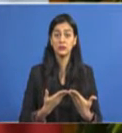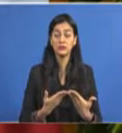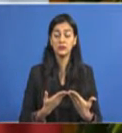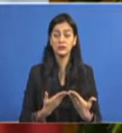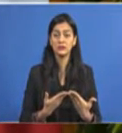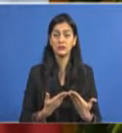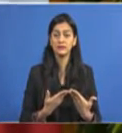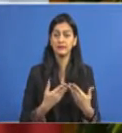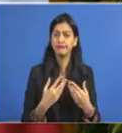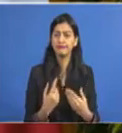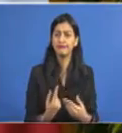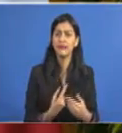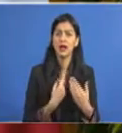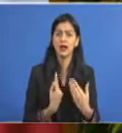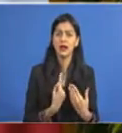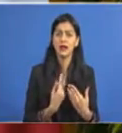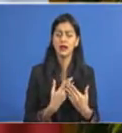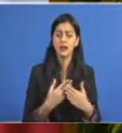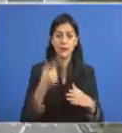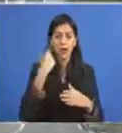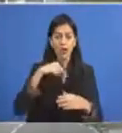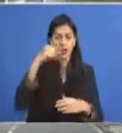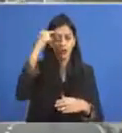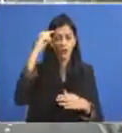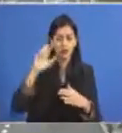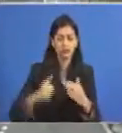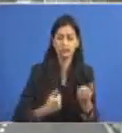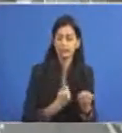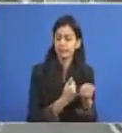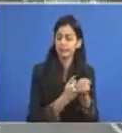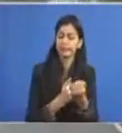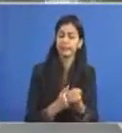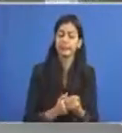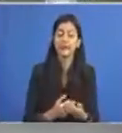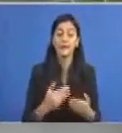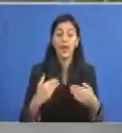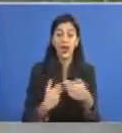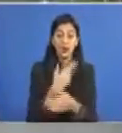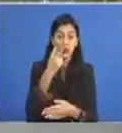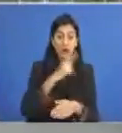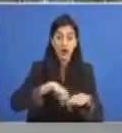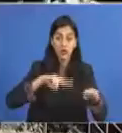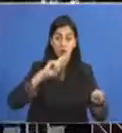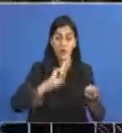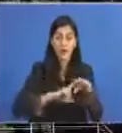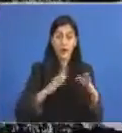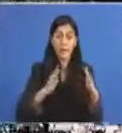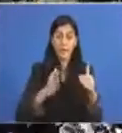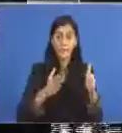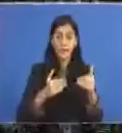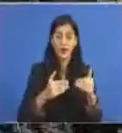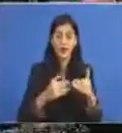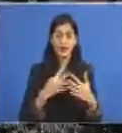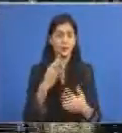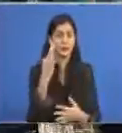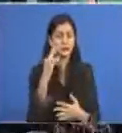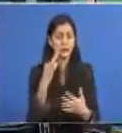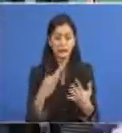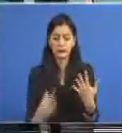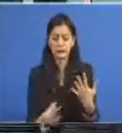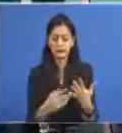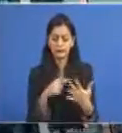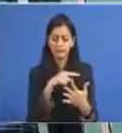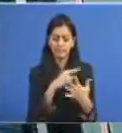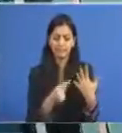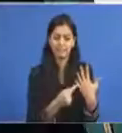es y será correspondido por el gobierno. Con la nueva normalidad, Panamá debe enfrentar unido tareas que exigen consensos mediante